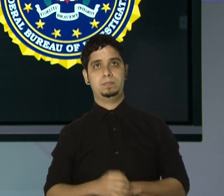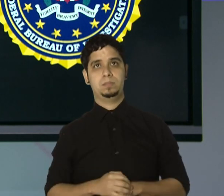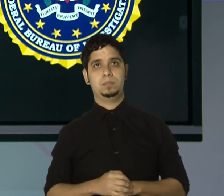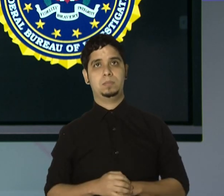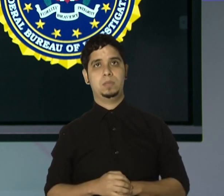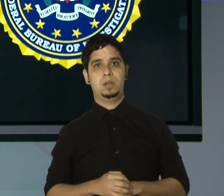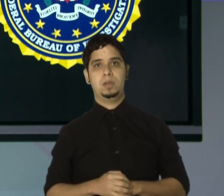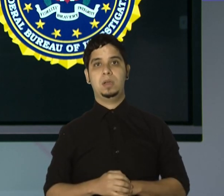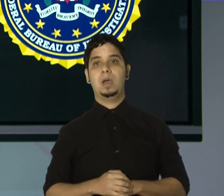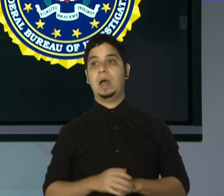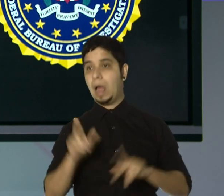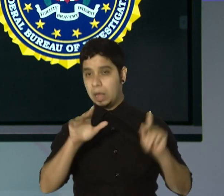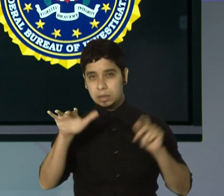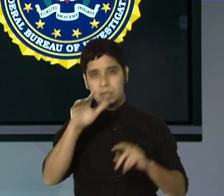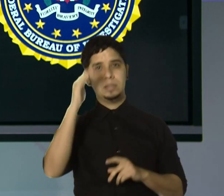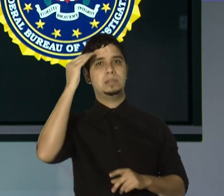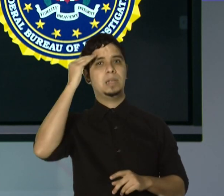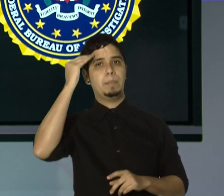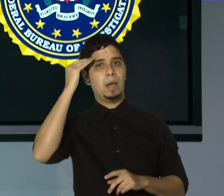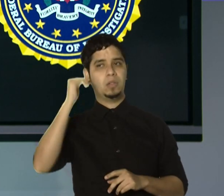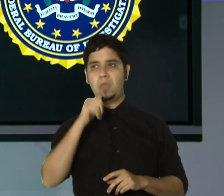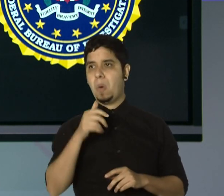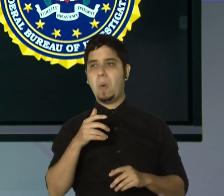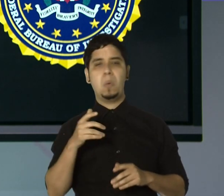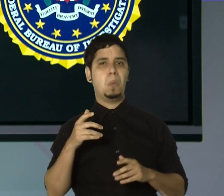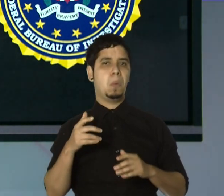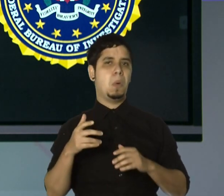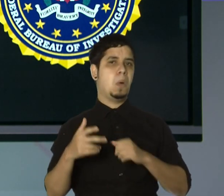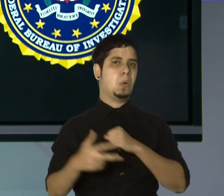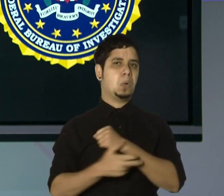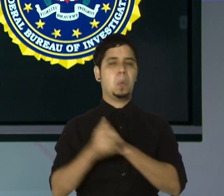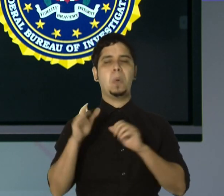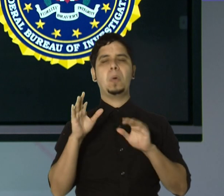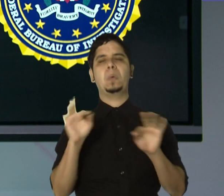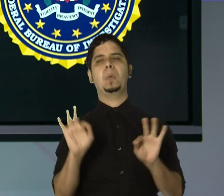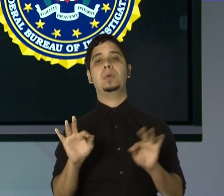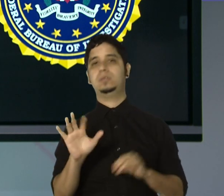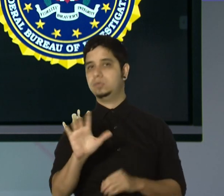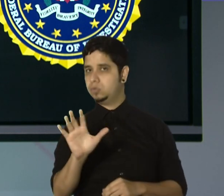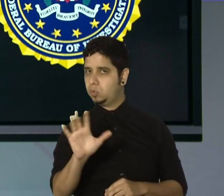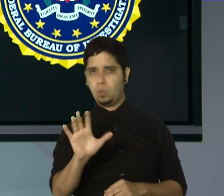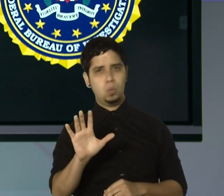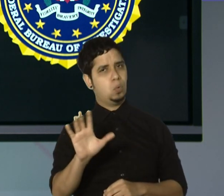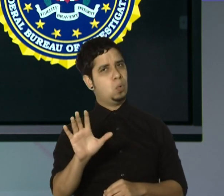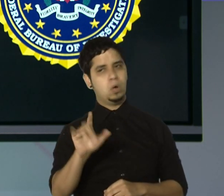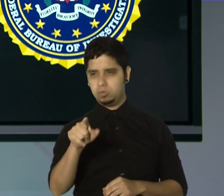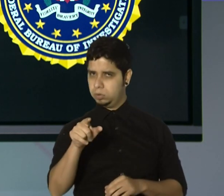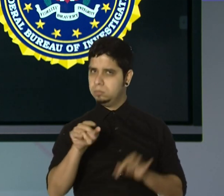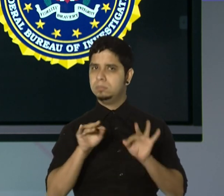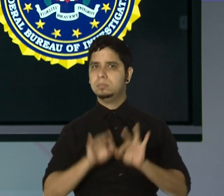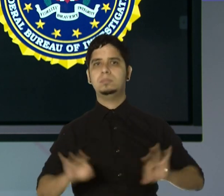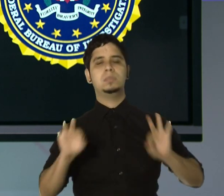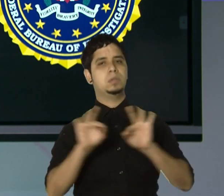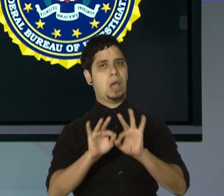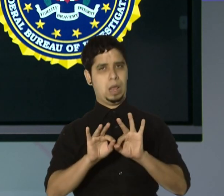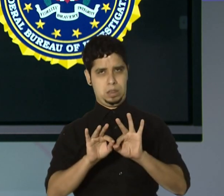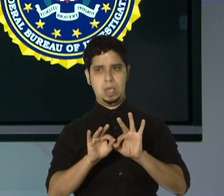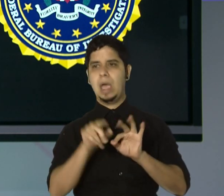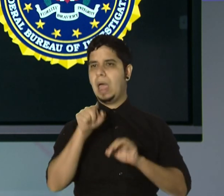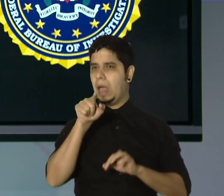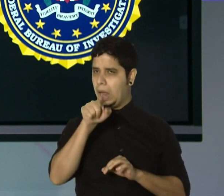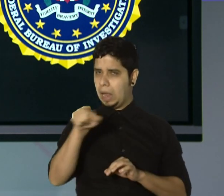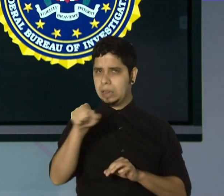crimeless. Aquí hay pérdida. Aquí se ven afectados nuestros viejos, las personas de edad dorada,